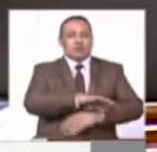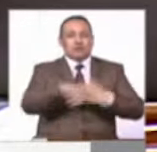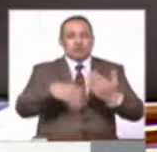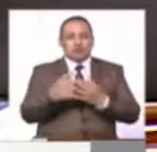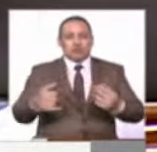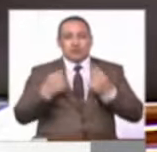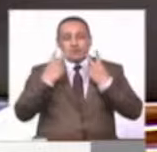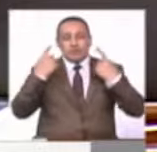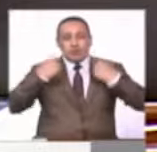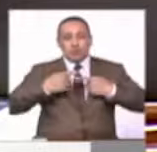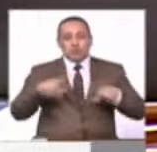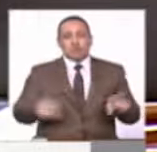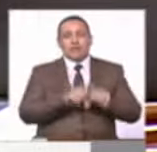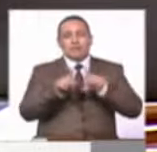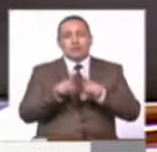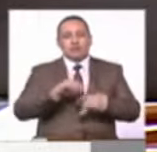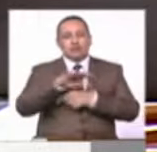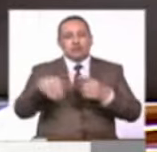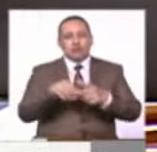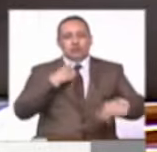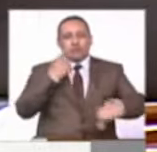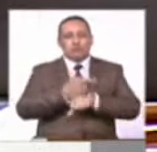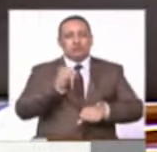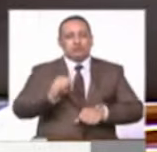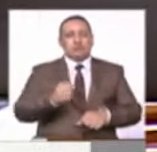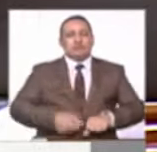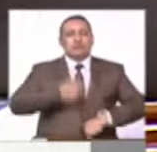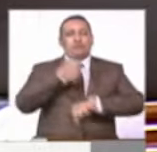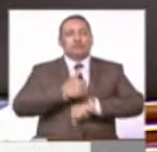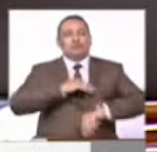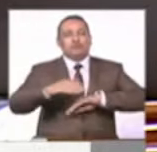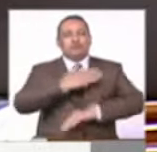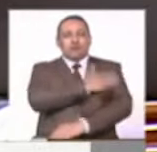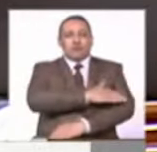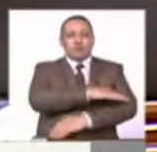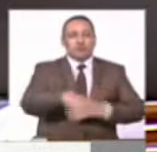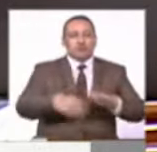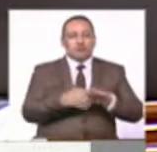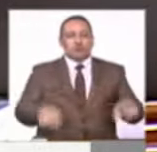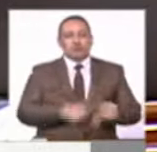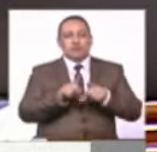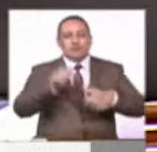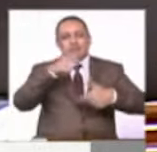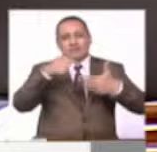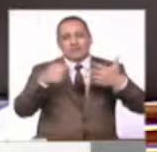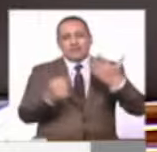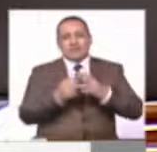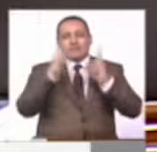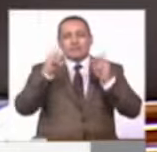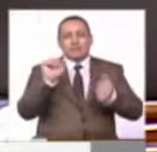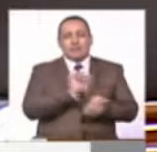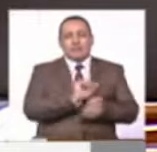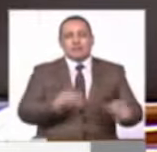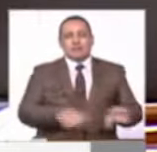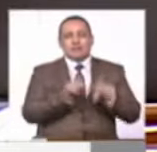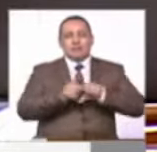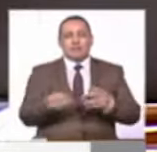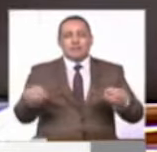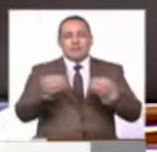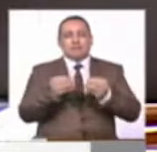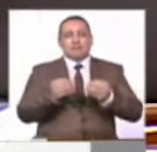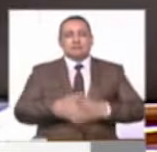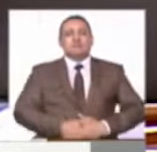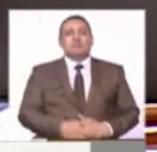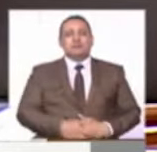cometerse presuntamente los delitos de colusión y tráfico de influencias entre otros tipos penales adicionalmente